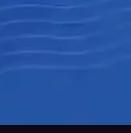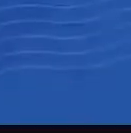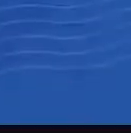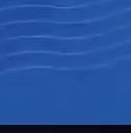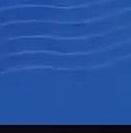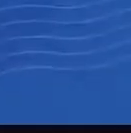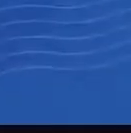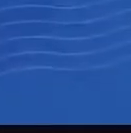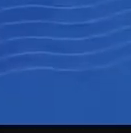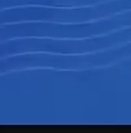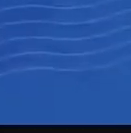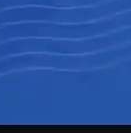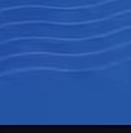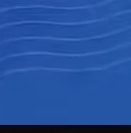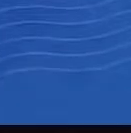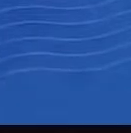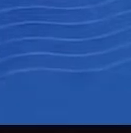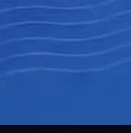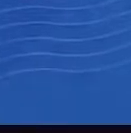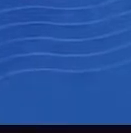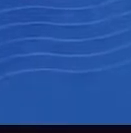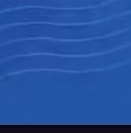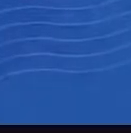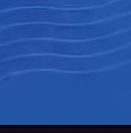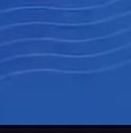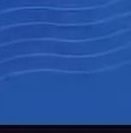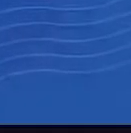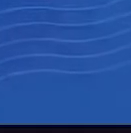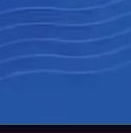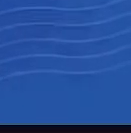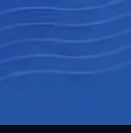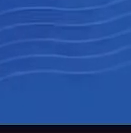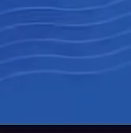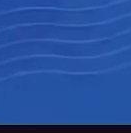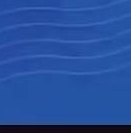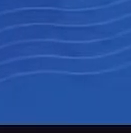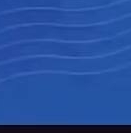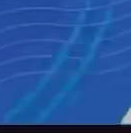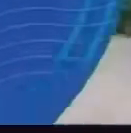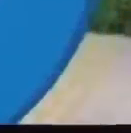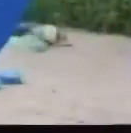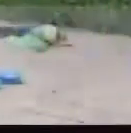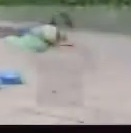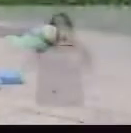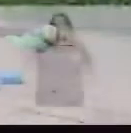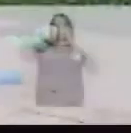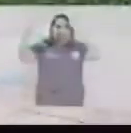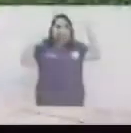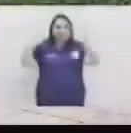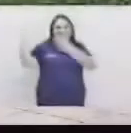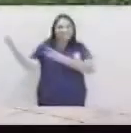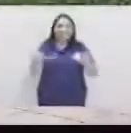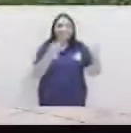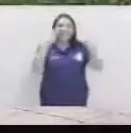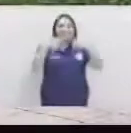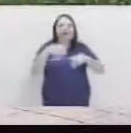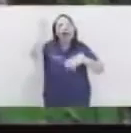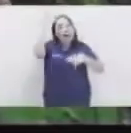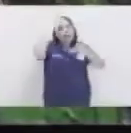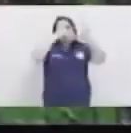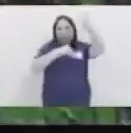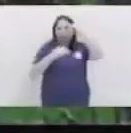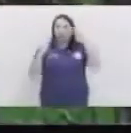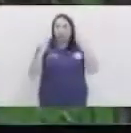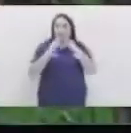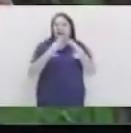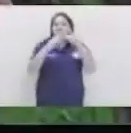activar tu cuerpo y mente. Este es el segmento de educación física. Hola chicos, bienvenidos a su segmento Aprende en Casa.